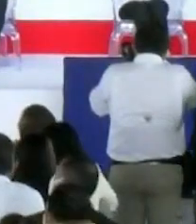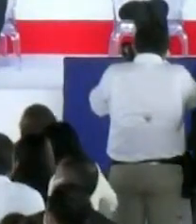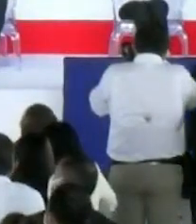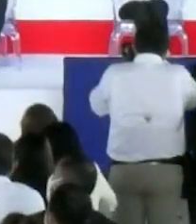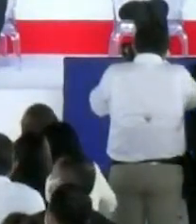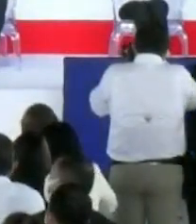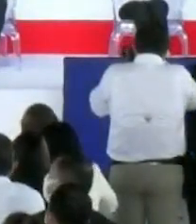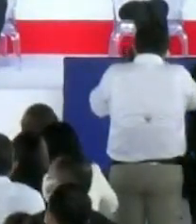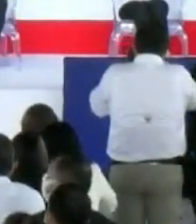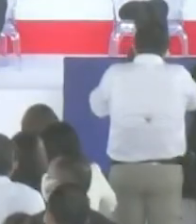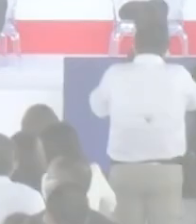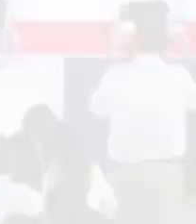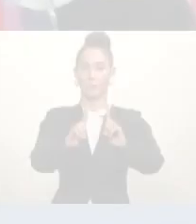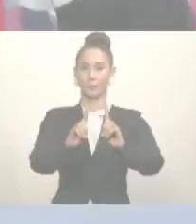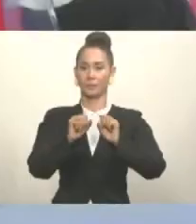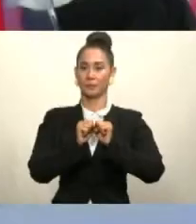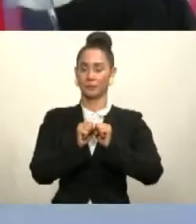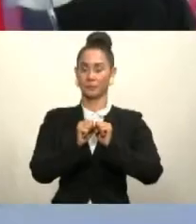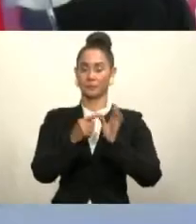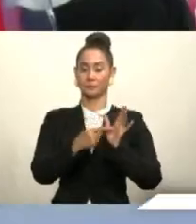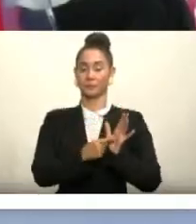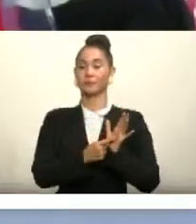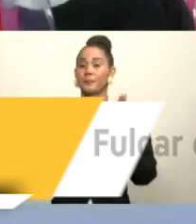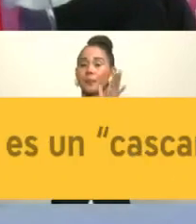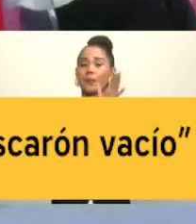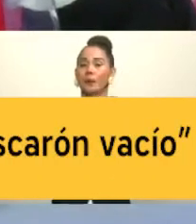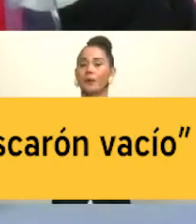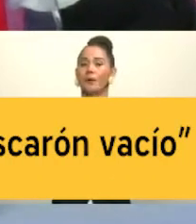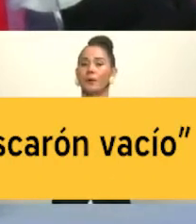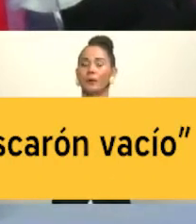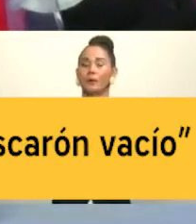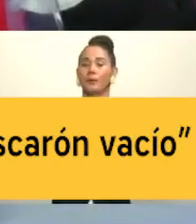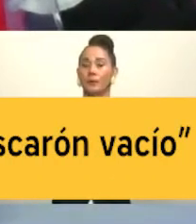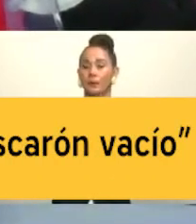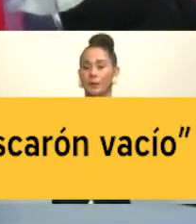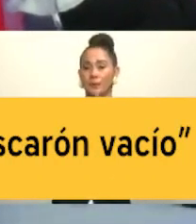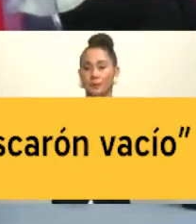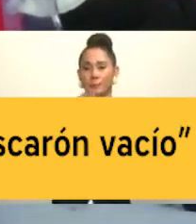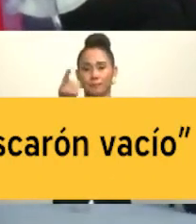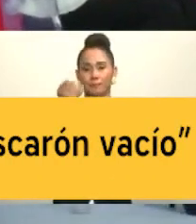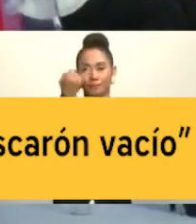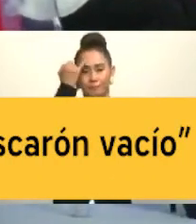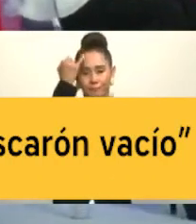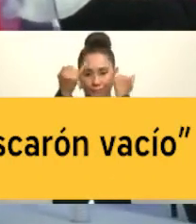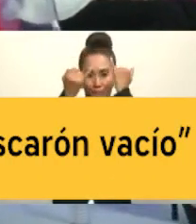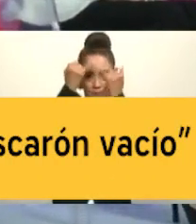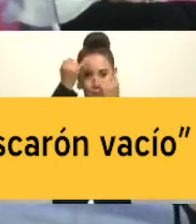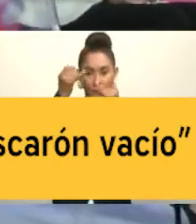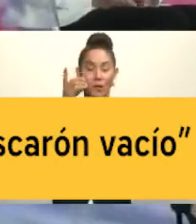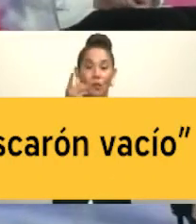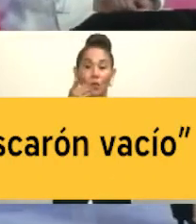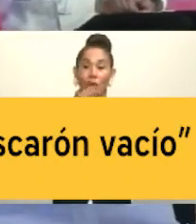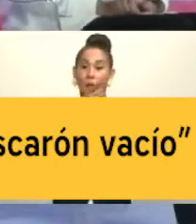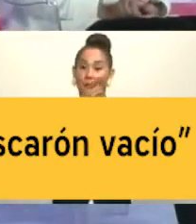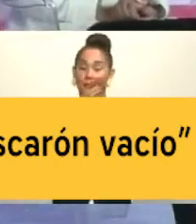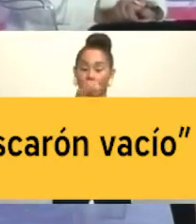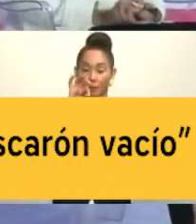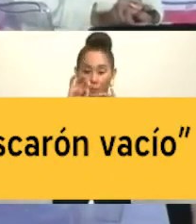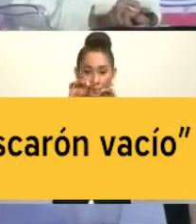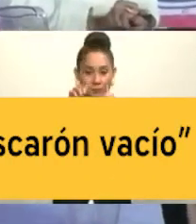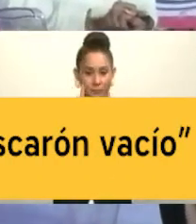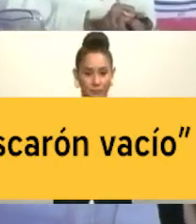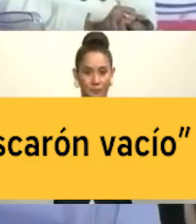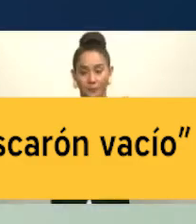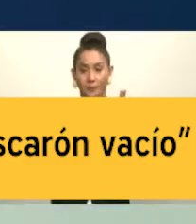la República, en la actividad también estuvieron presentes la vicepresidenta de la República Raquel Peña, la presidenta de